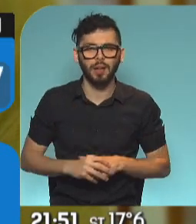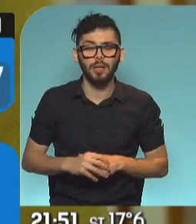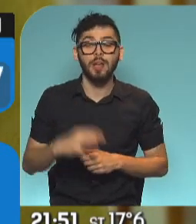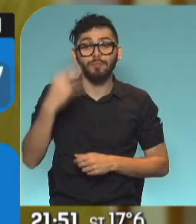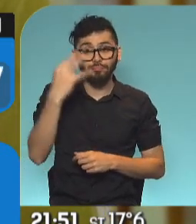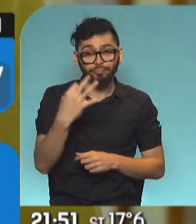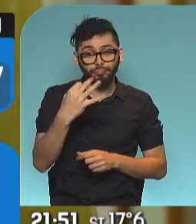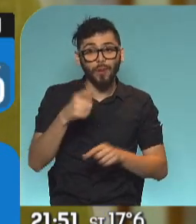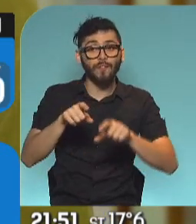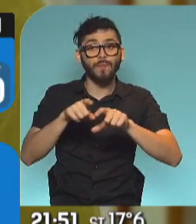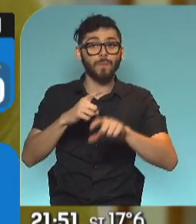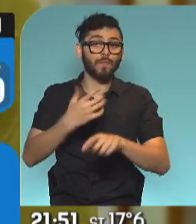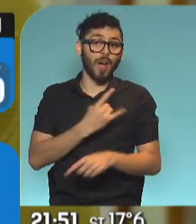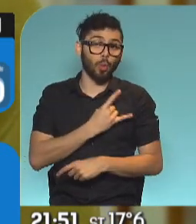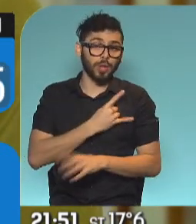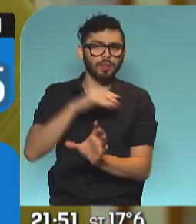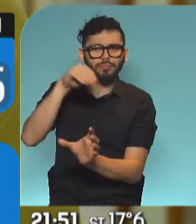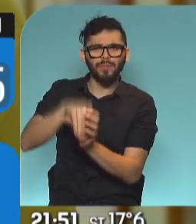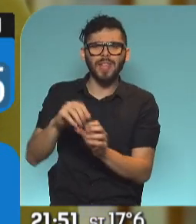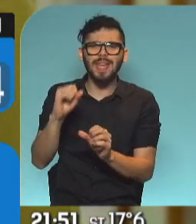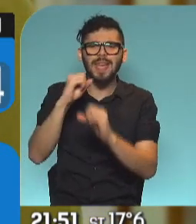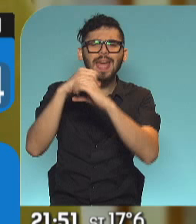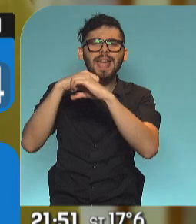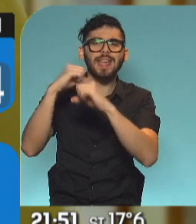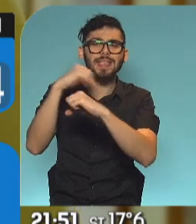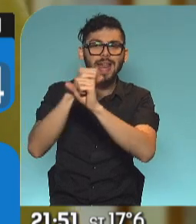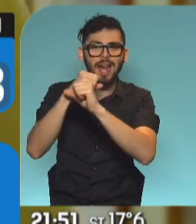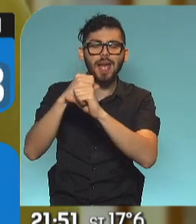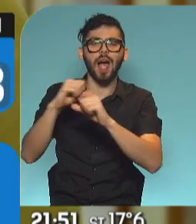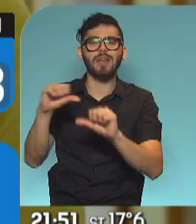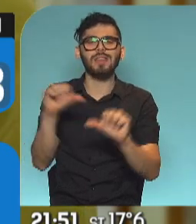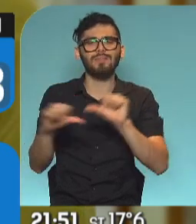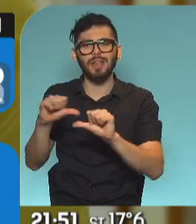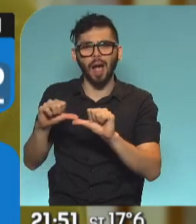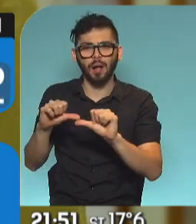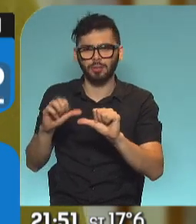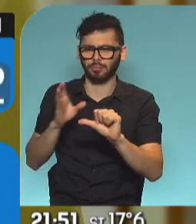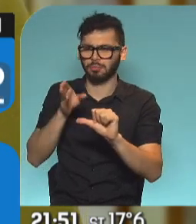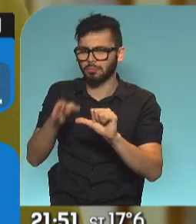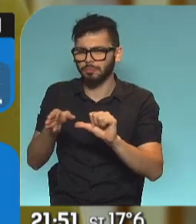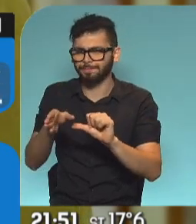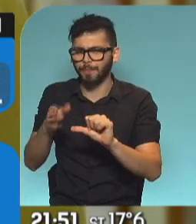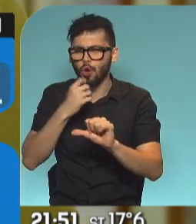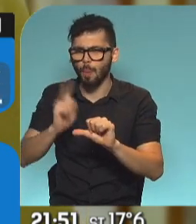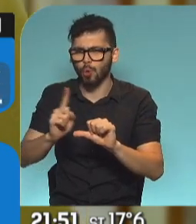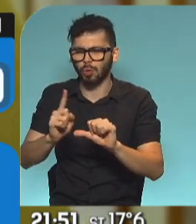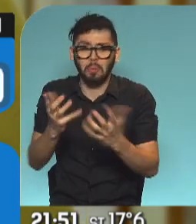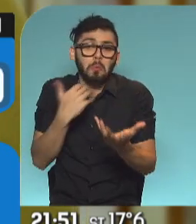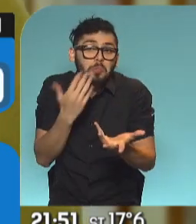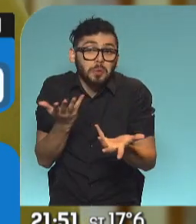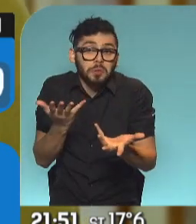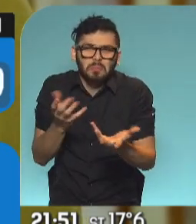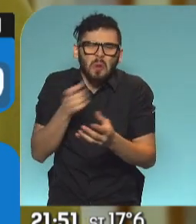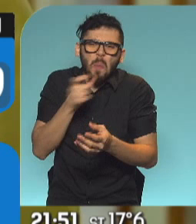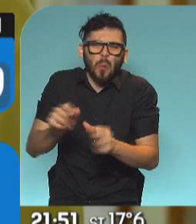química, no sé por qué, porque no me gustaba tanto la química, así que inmediatamente me pasé a ingeniería electrónica y después, como mi papá